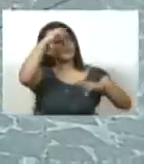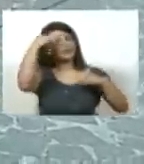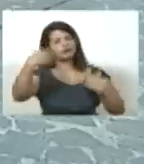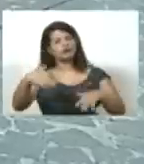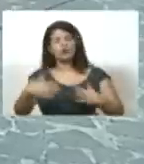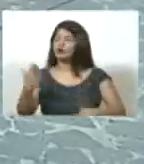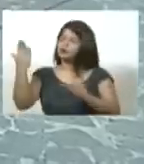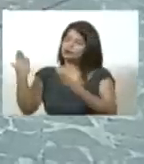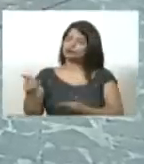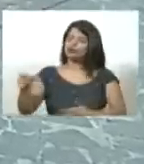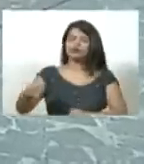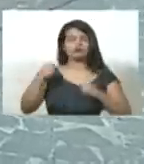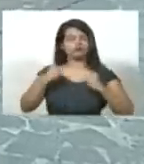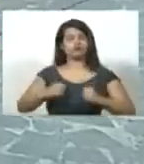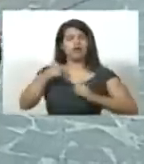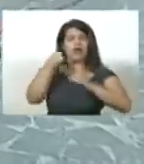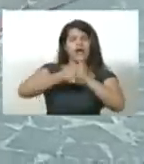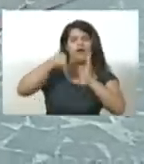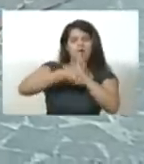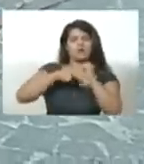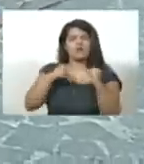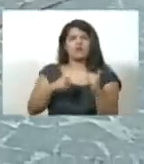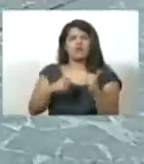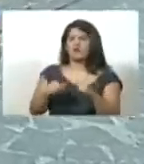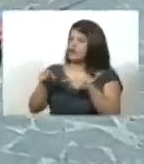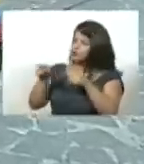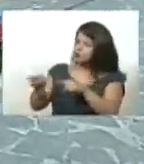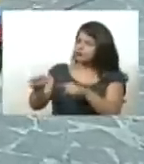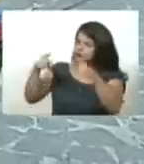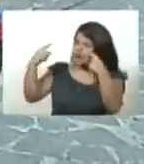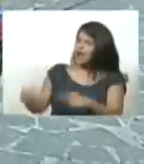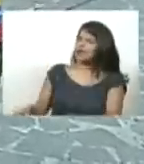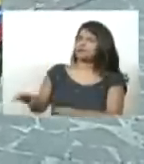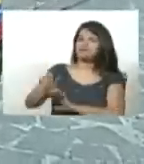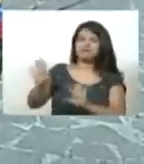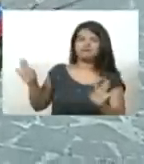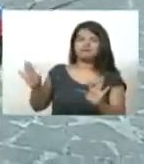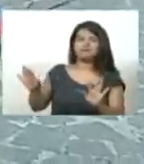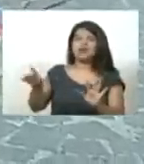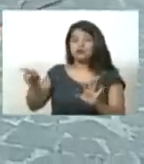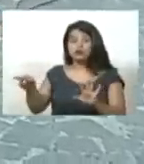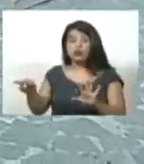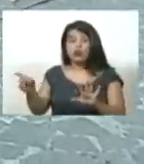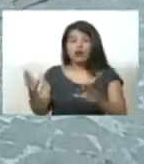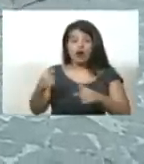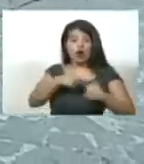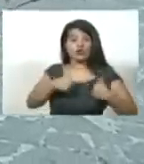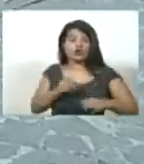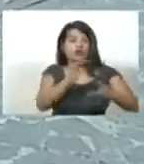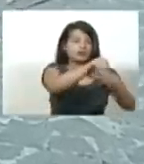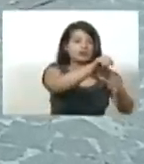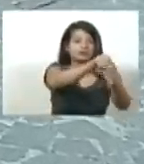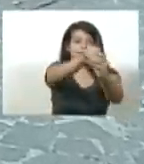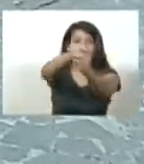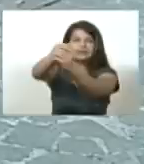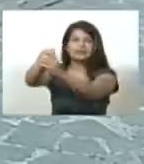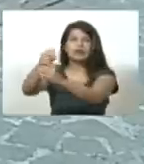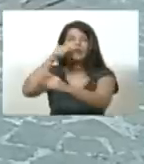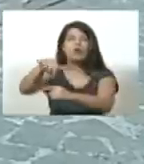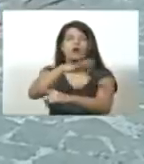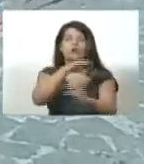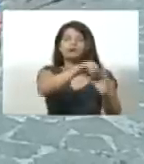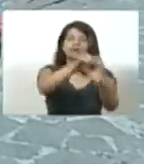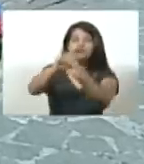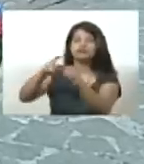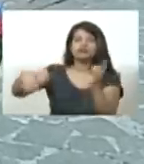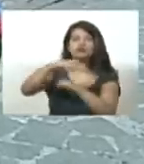guerrero insaciable. Allí estás, en cada uno de los hombres y mujeres de nuestro pueblo que sienten a